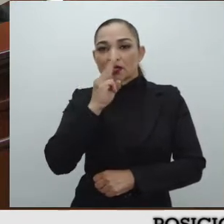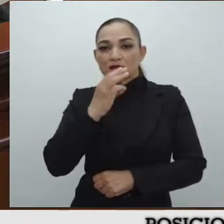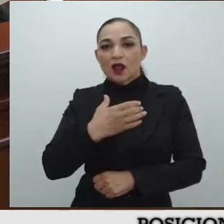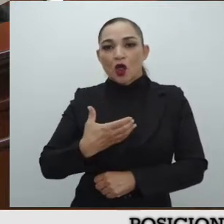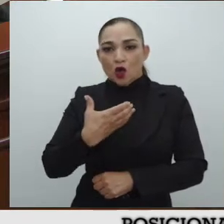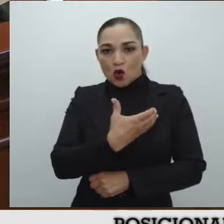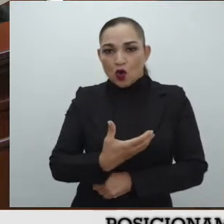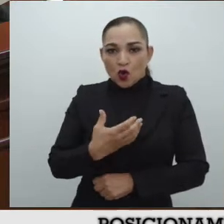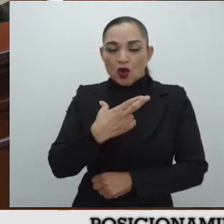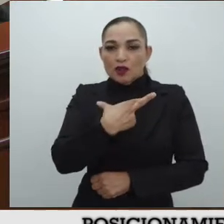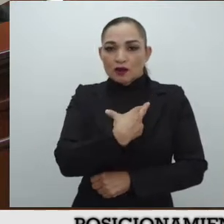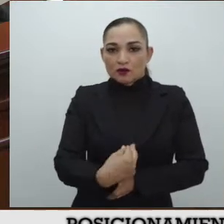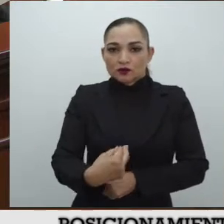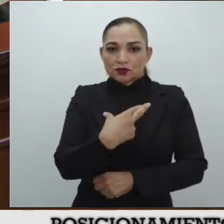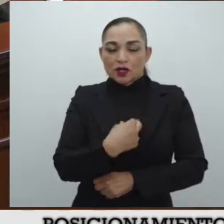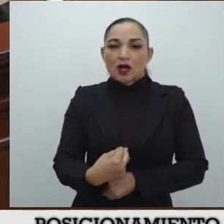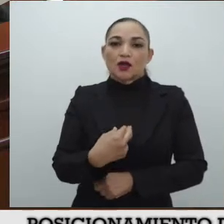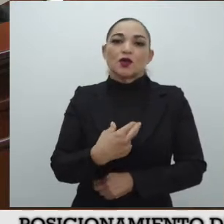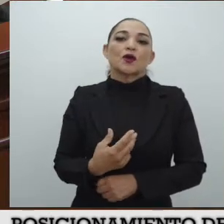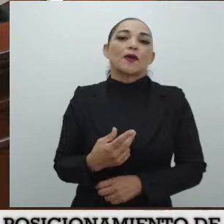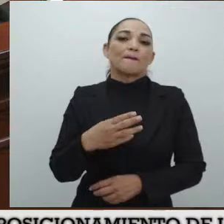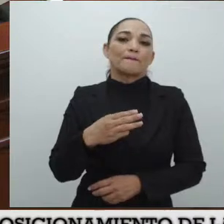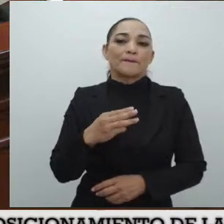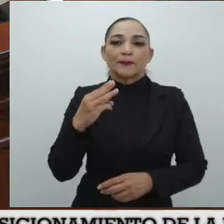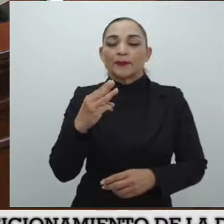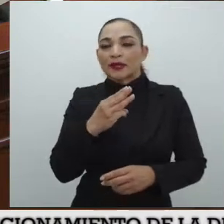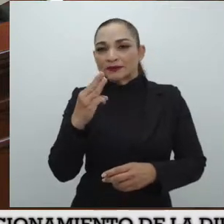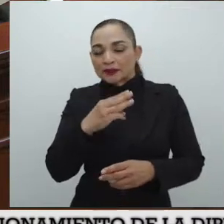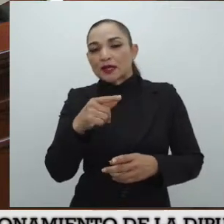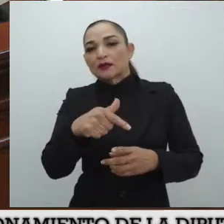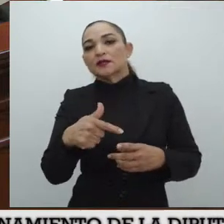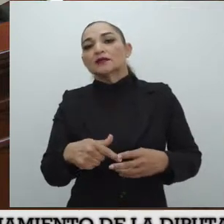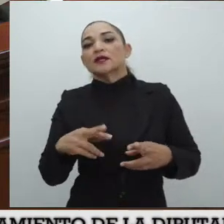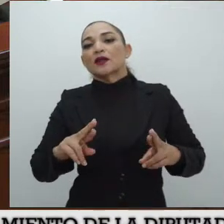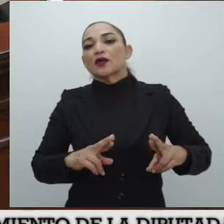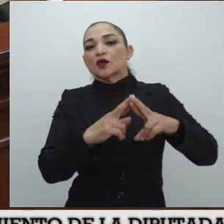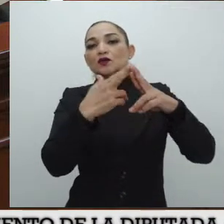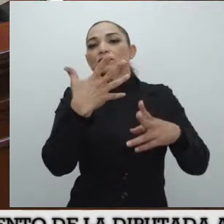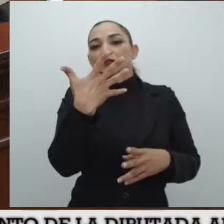Escuinapa. Y quinto, en la región Centro, que comprende los distritos